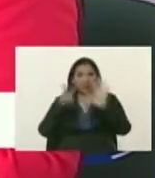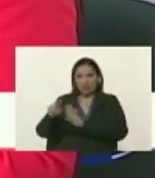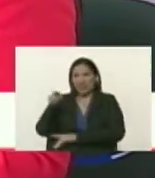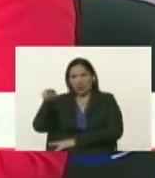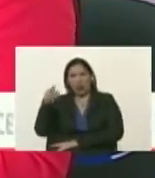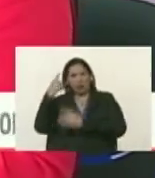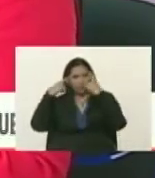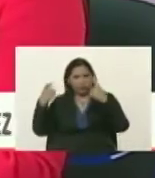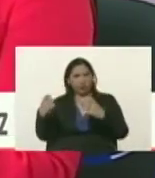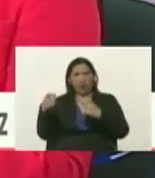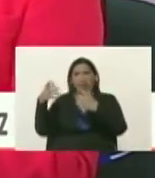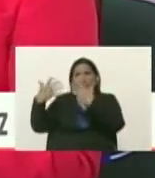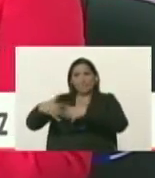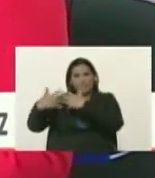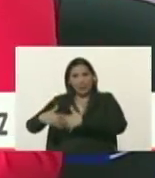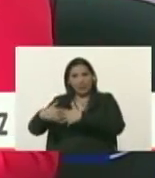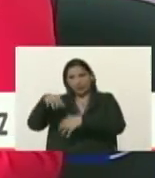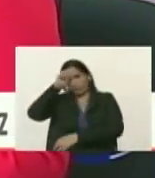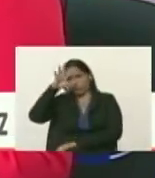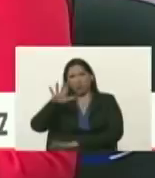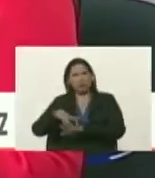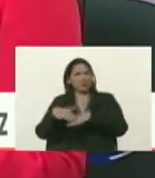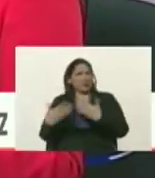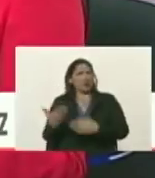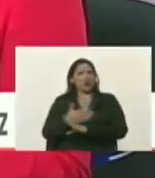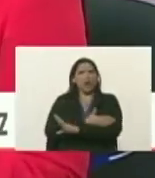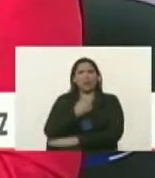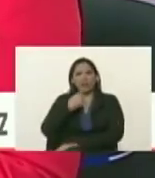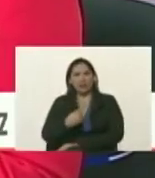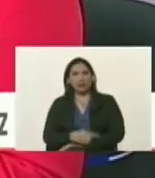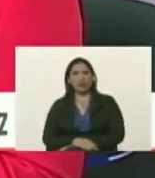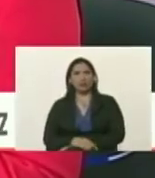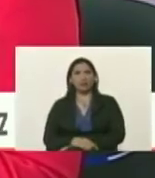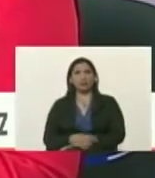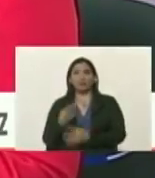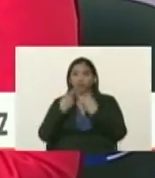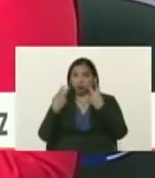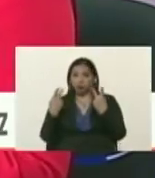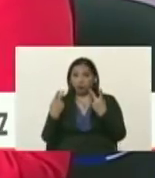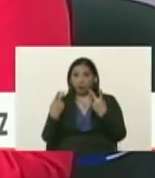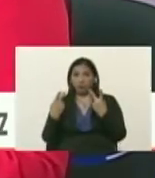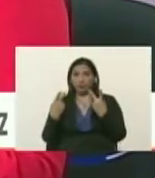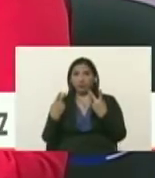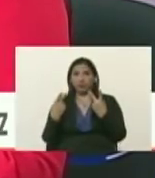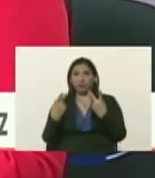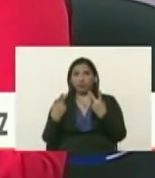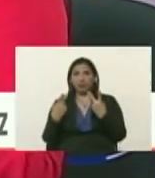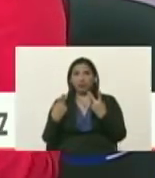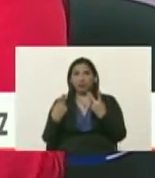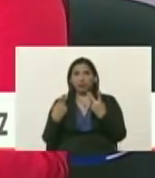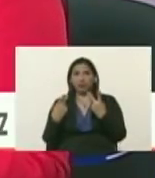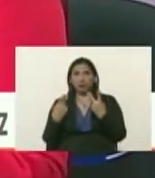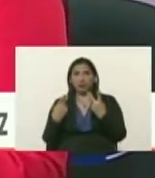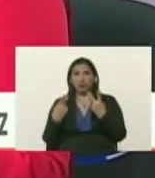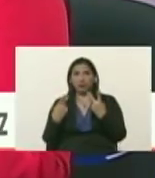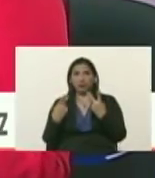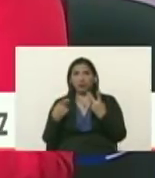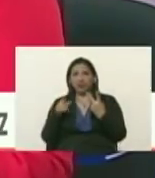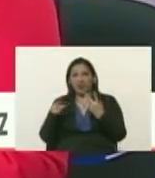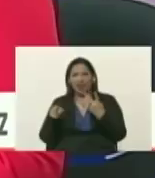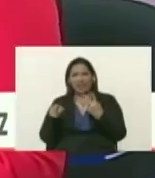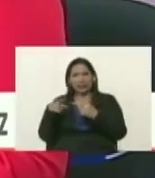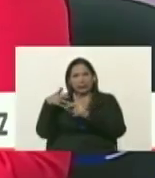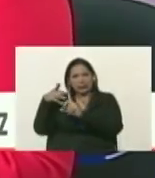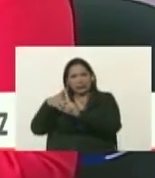caso Cristalex, y por eso yo decía previamente en una de mis declaraciones que el forjamiento de